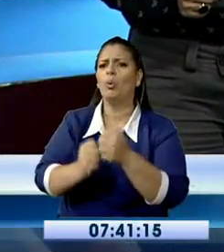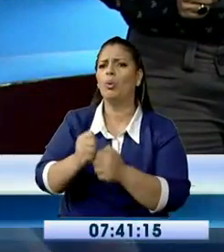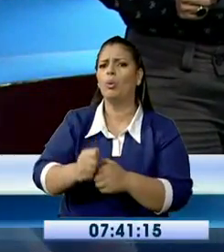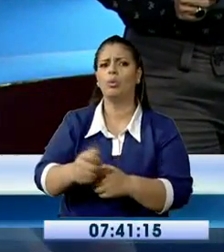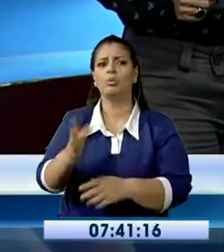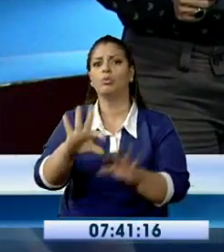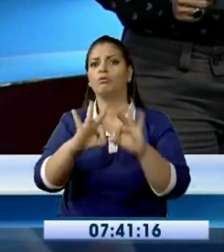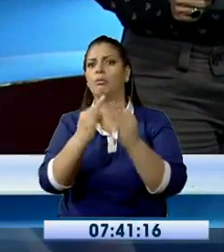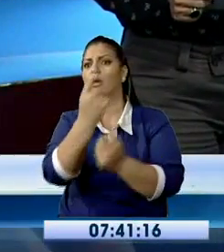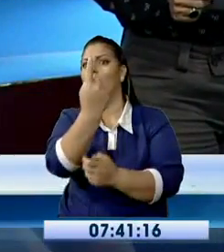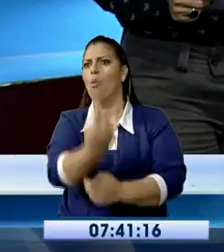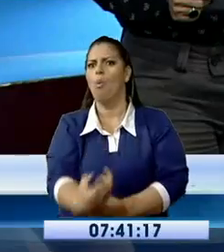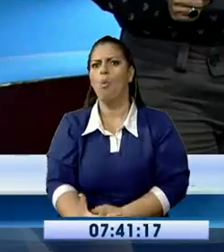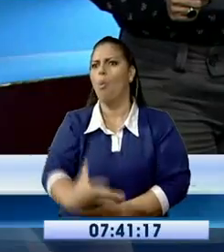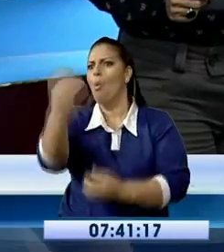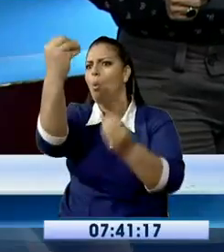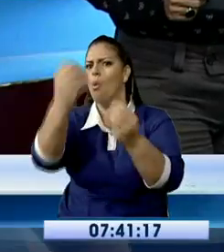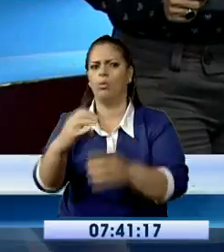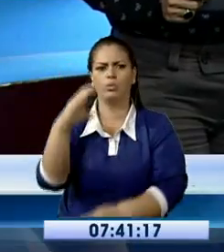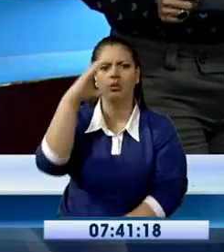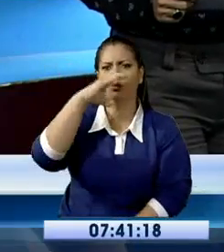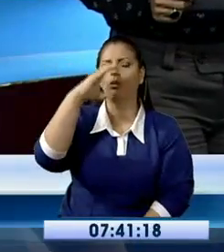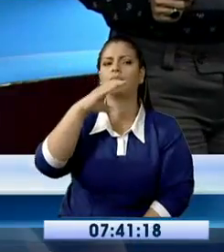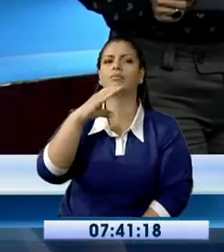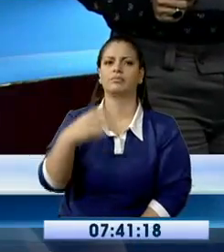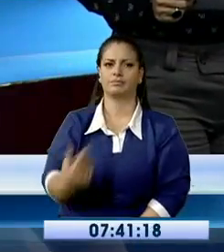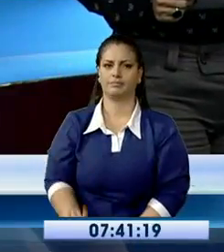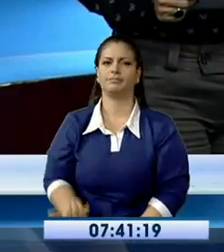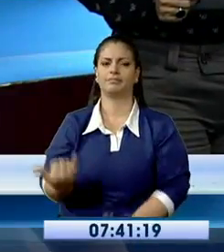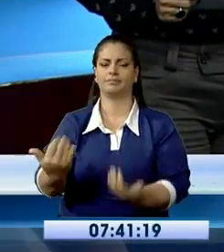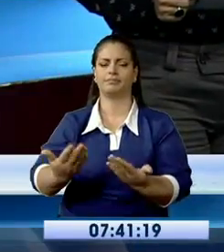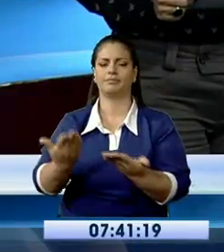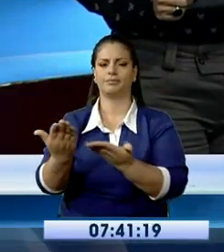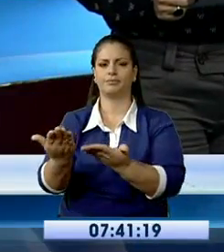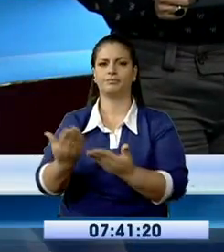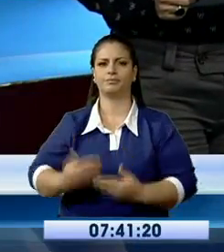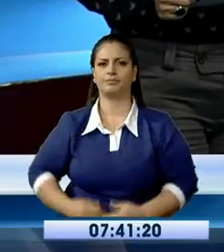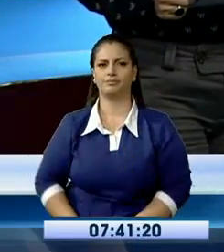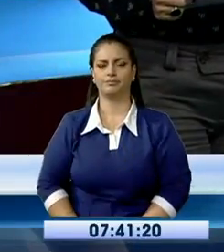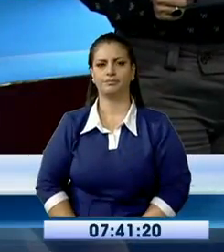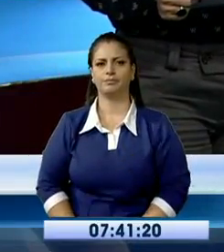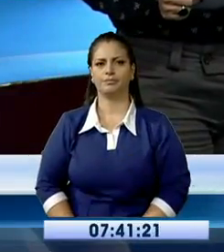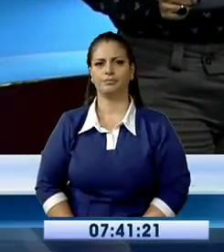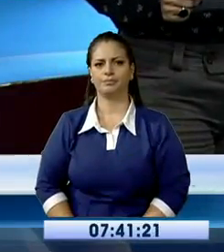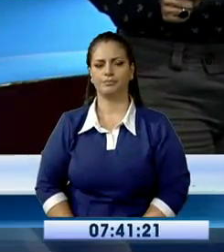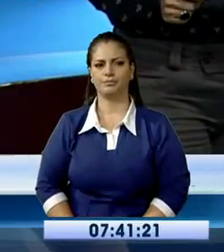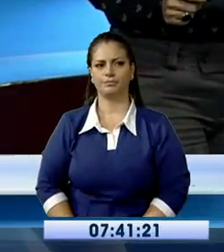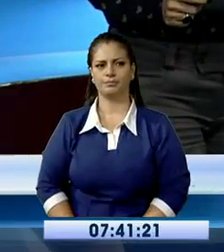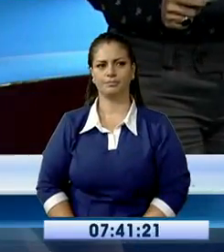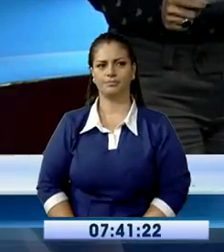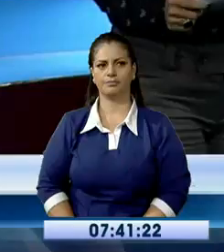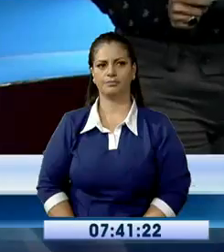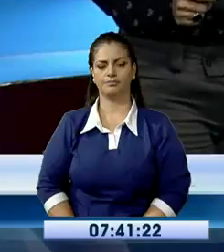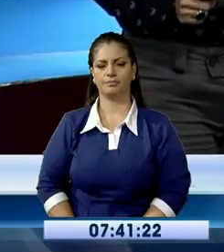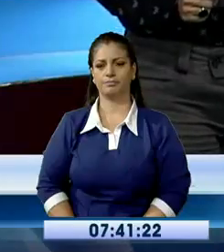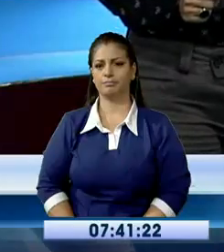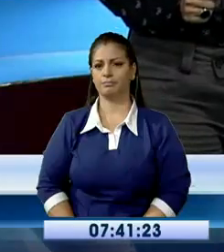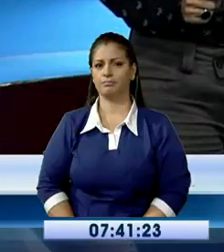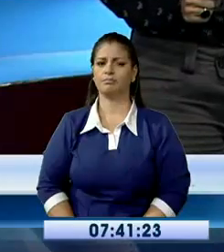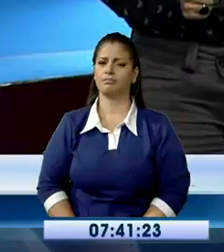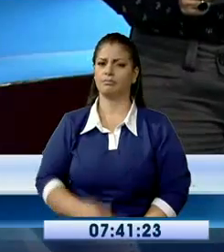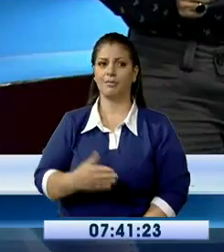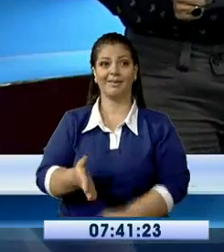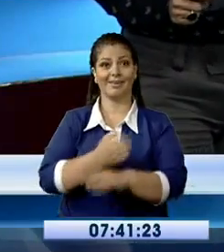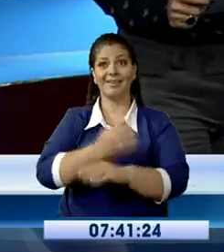usted puede participar con nosotros para ayudar a buscar a las personas que han desaparecido. Si alguien tiene alguna